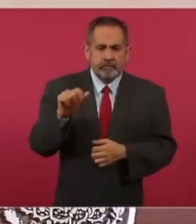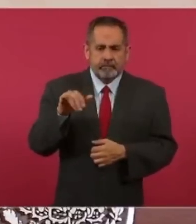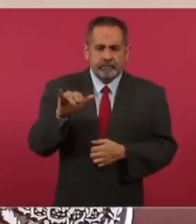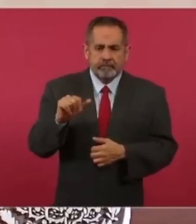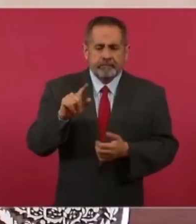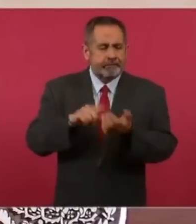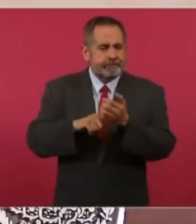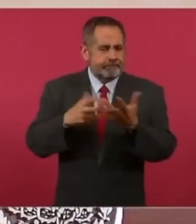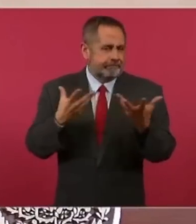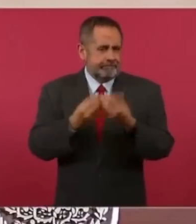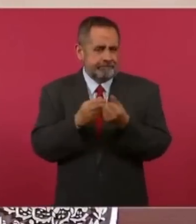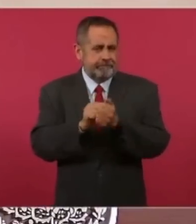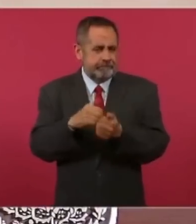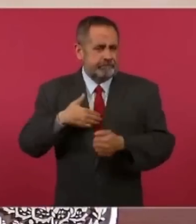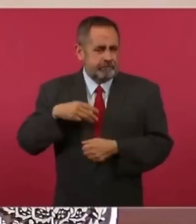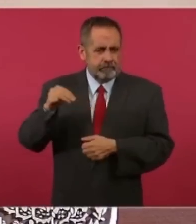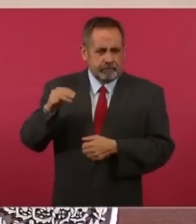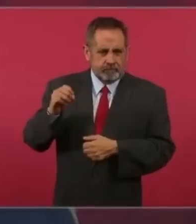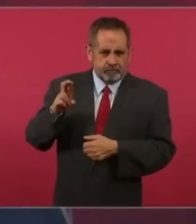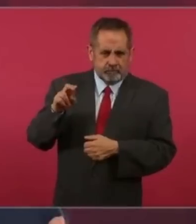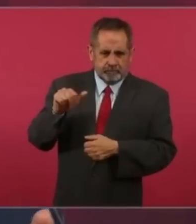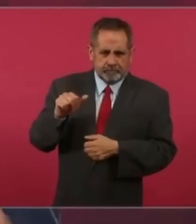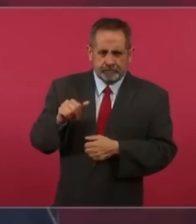candidato de Morena. Entonces,